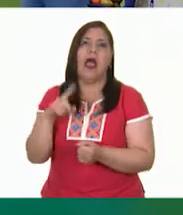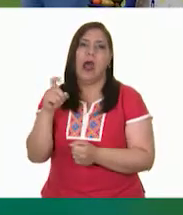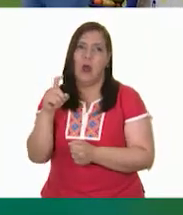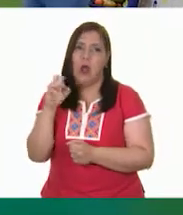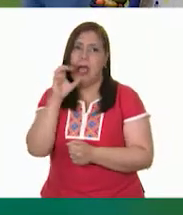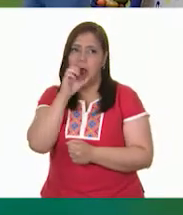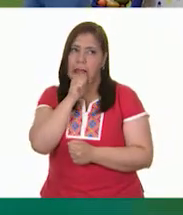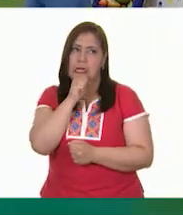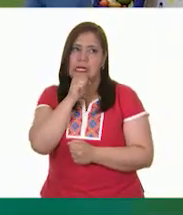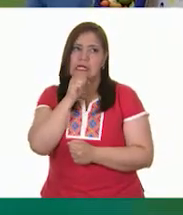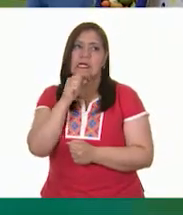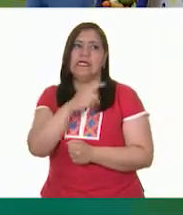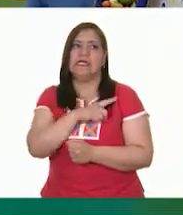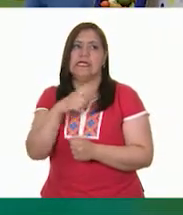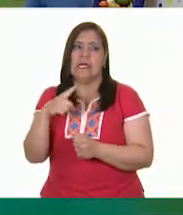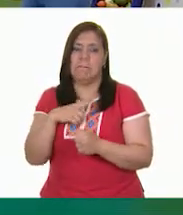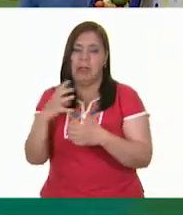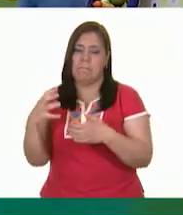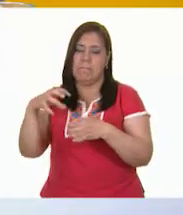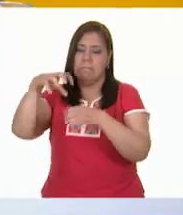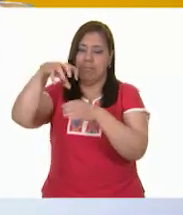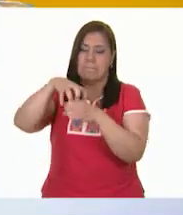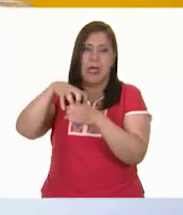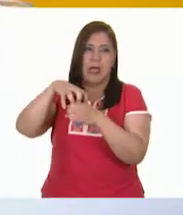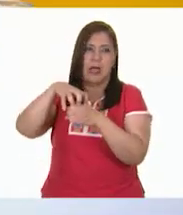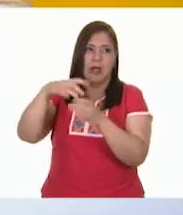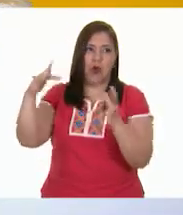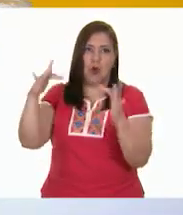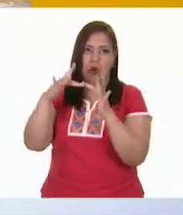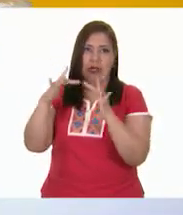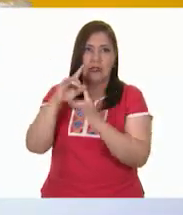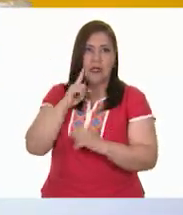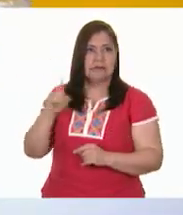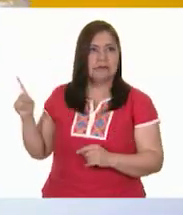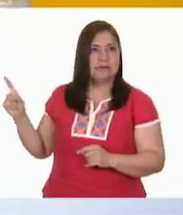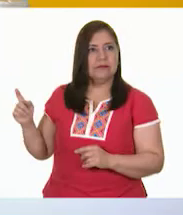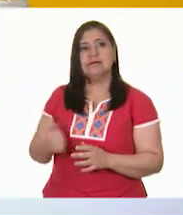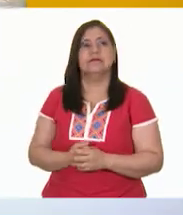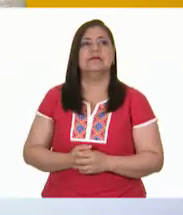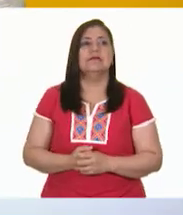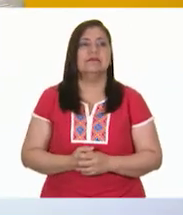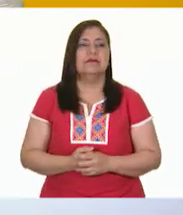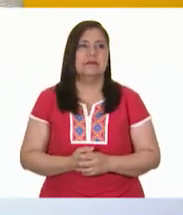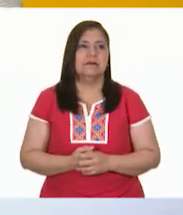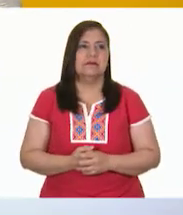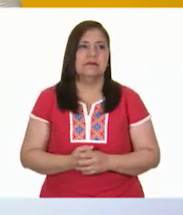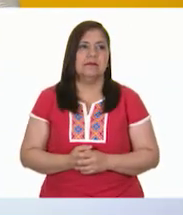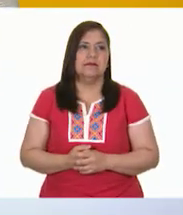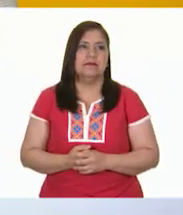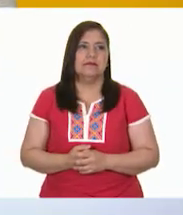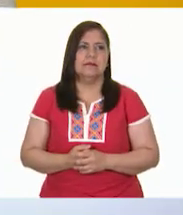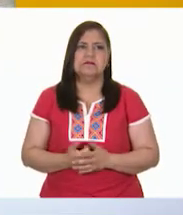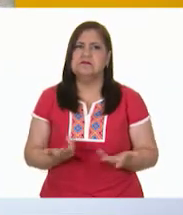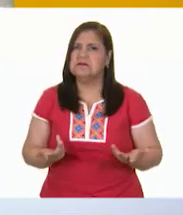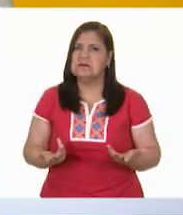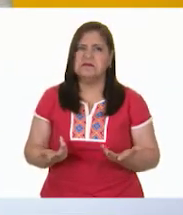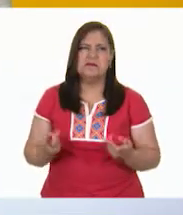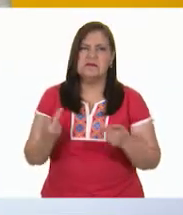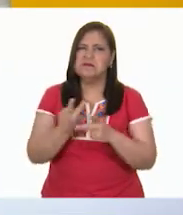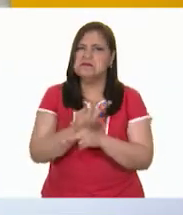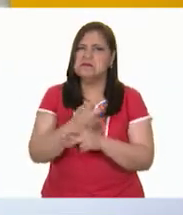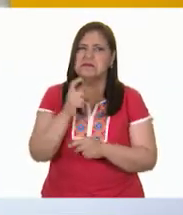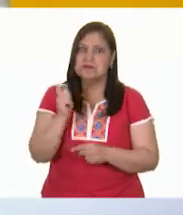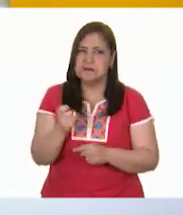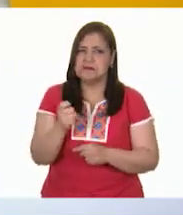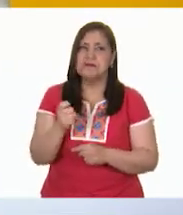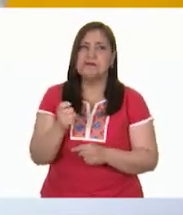Tienen que embonar. Digamos que tienen que estar como conectados. ¡Uy! Ahí estamos. ¿Qué va a pasar aquí? Como